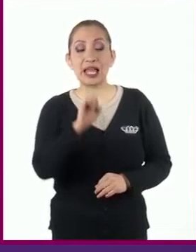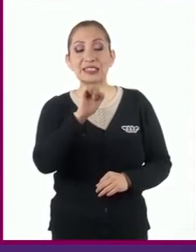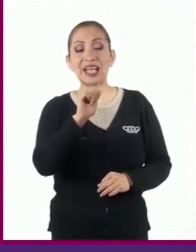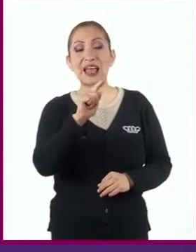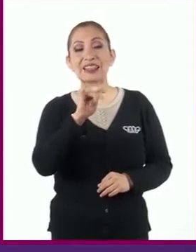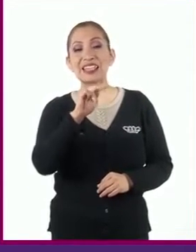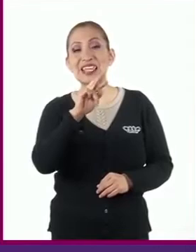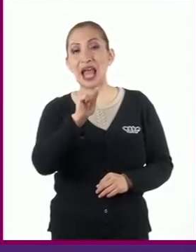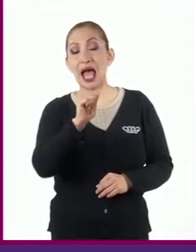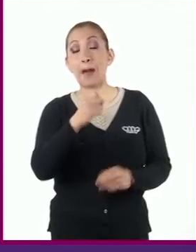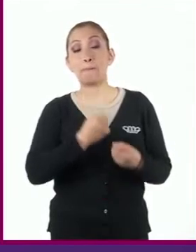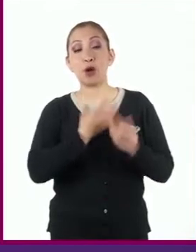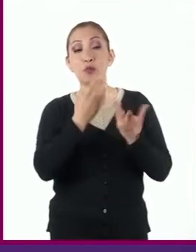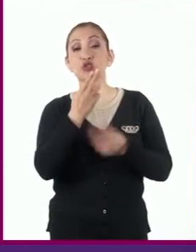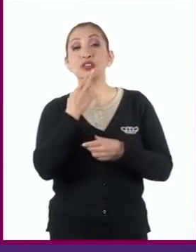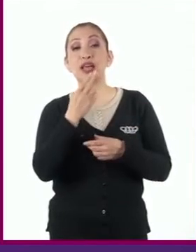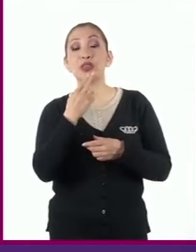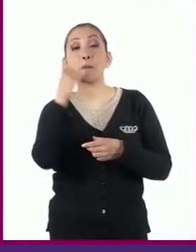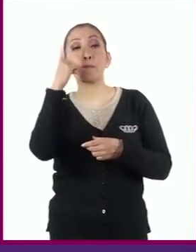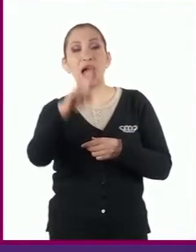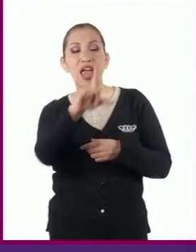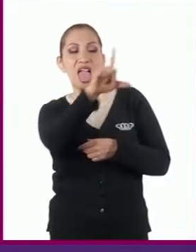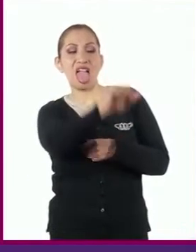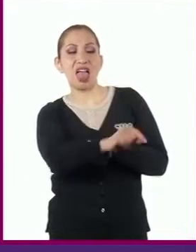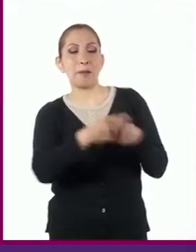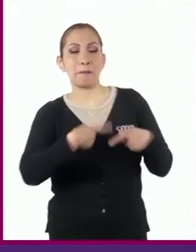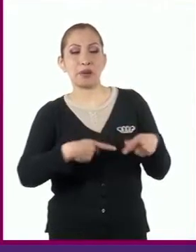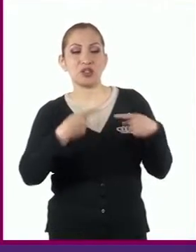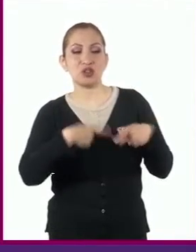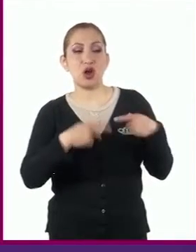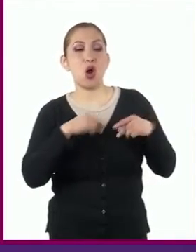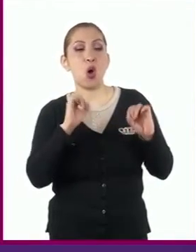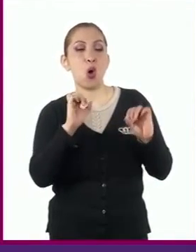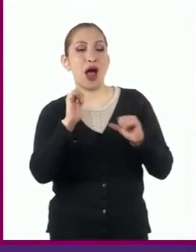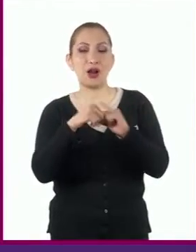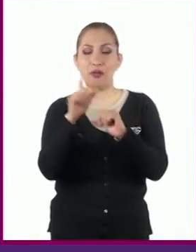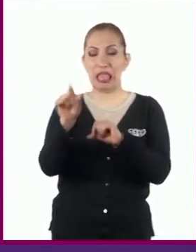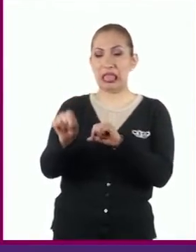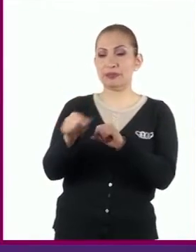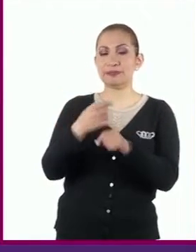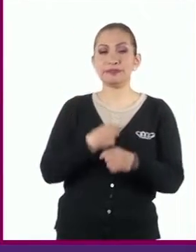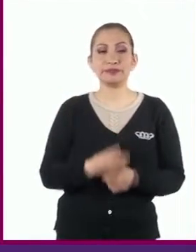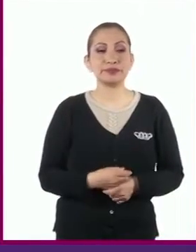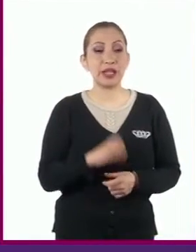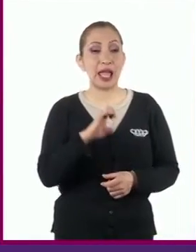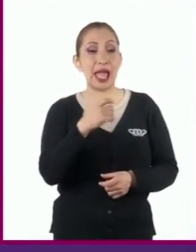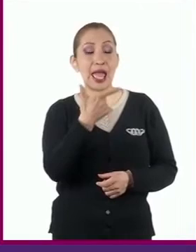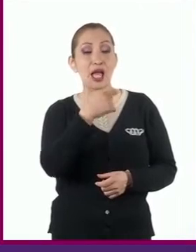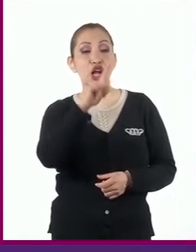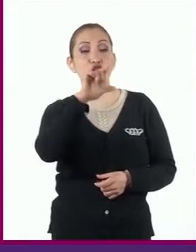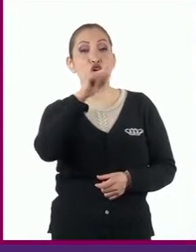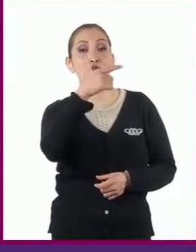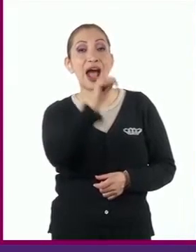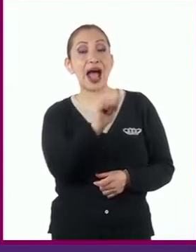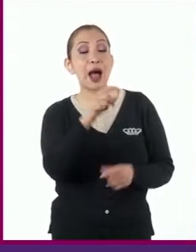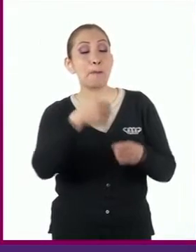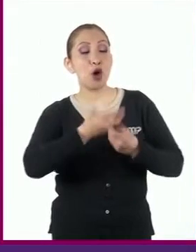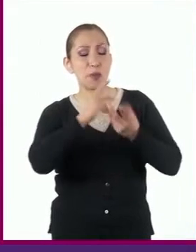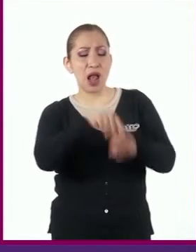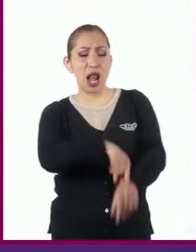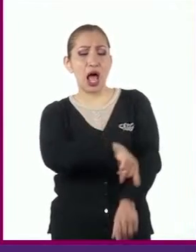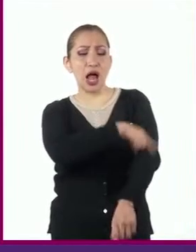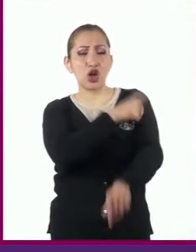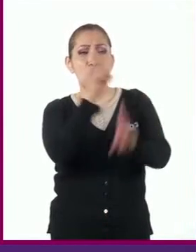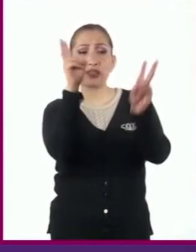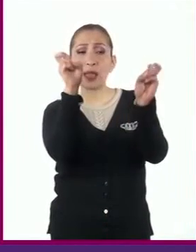sátira, poema utilizado para ridiculizar a alguien o a algo, égloga, poema extenso